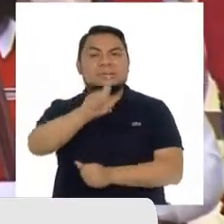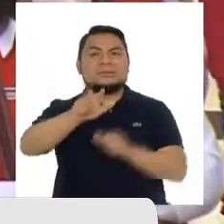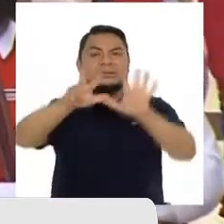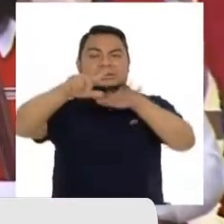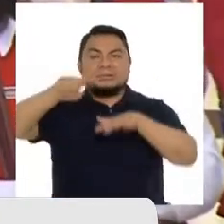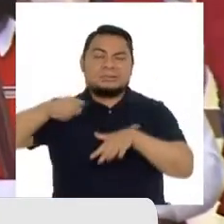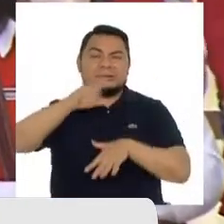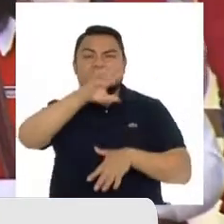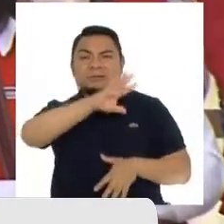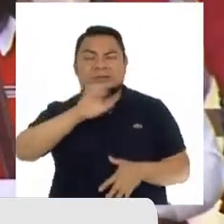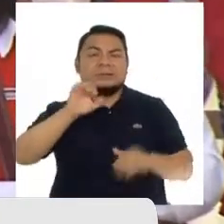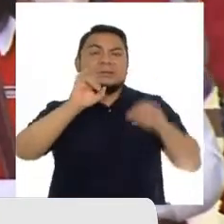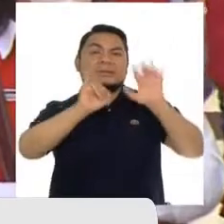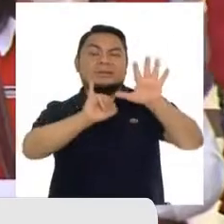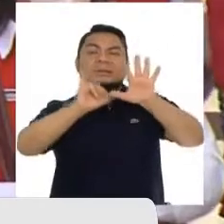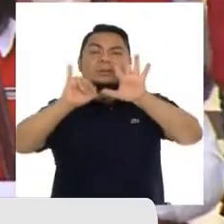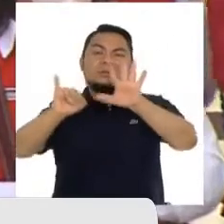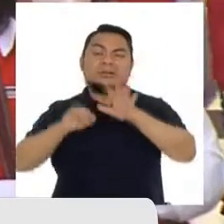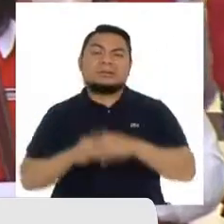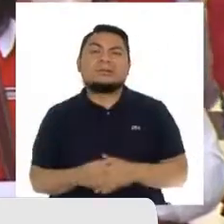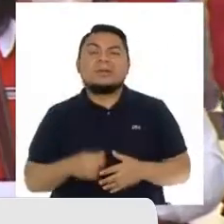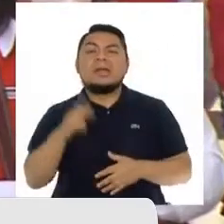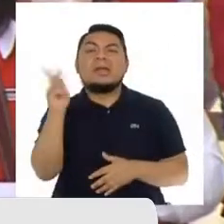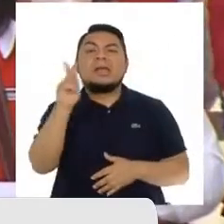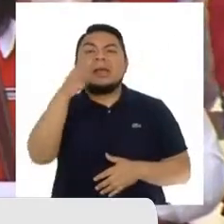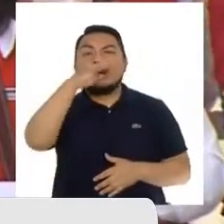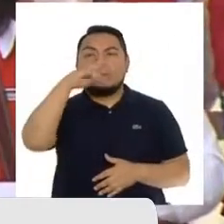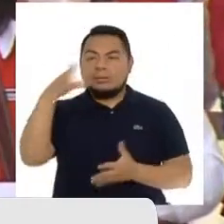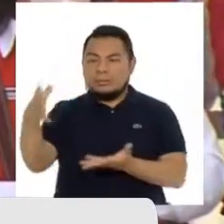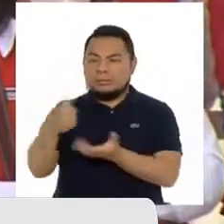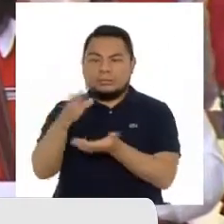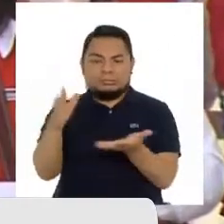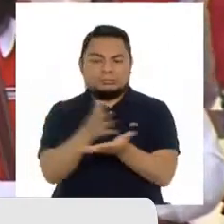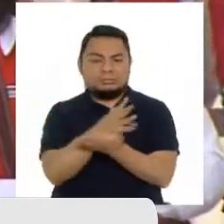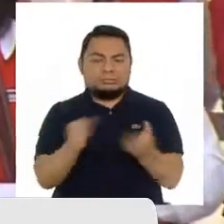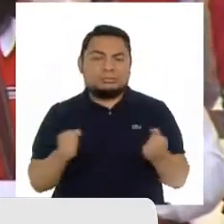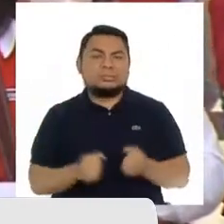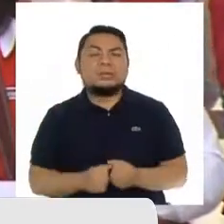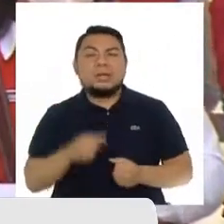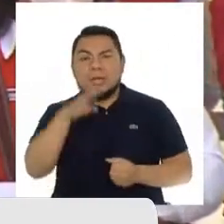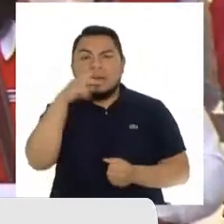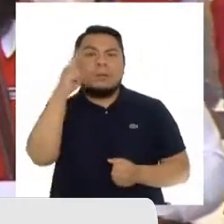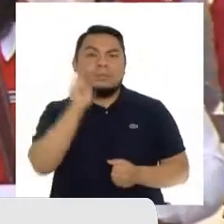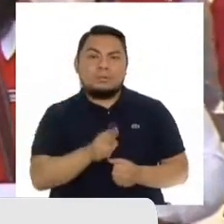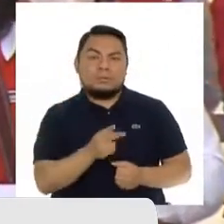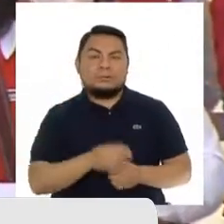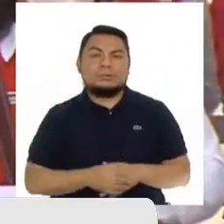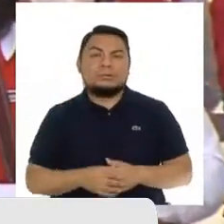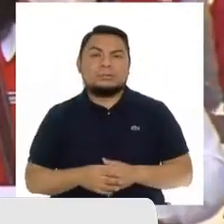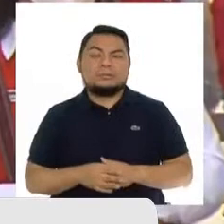mil 566 kilos de droga de drogas ilícitas